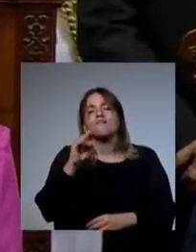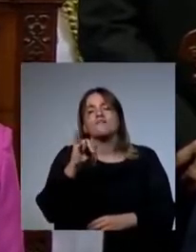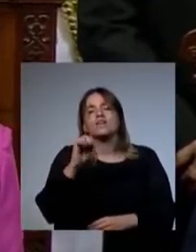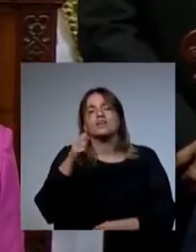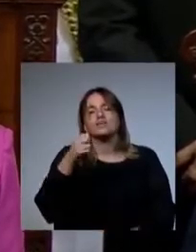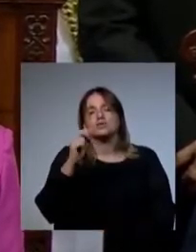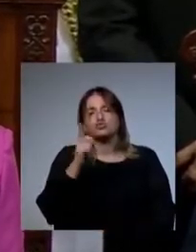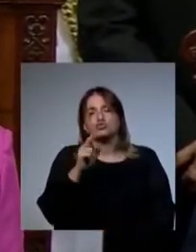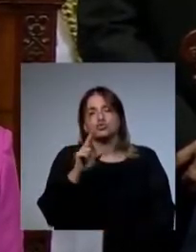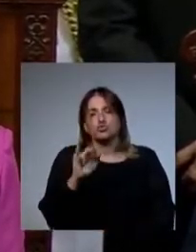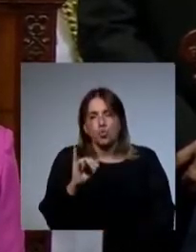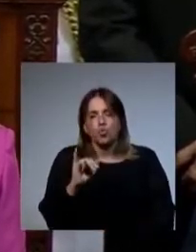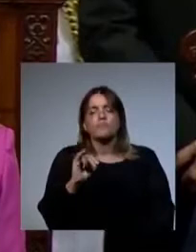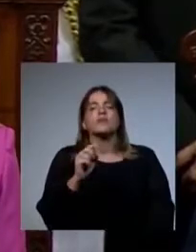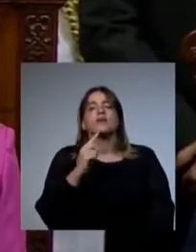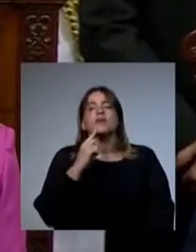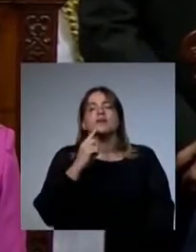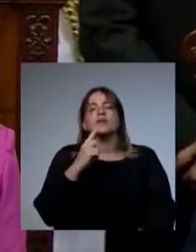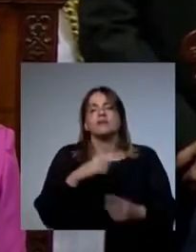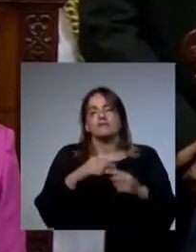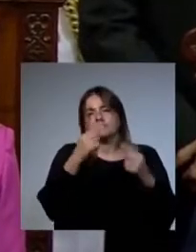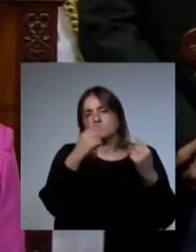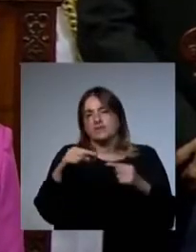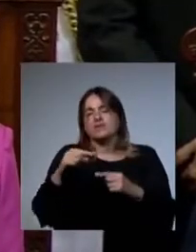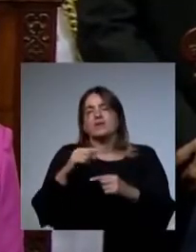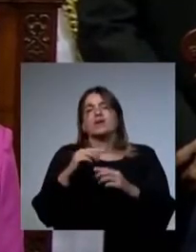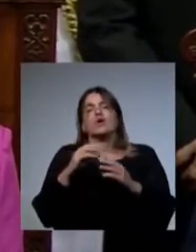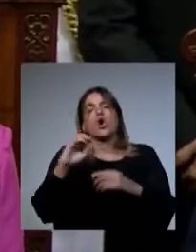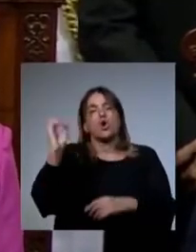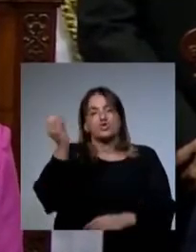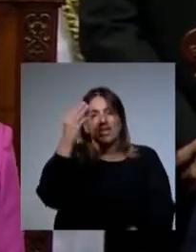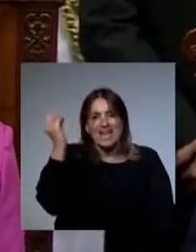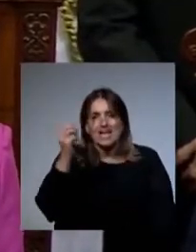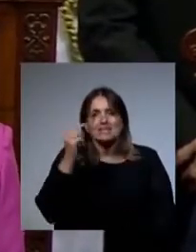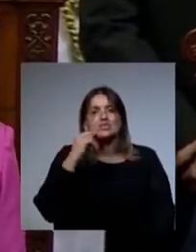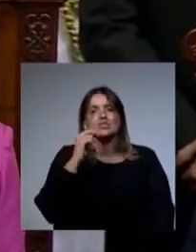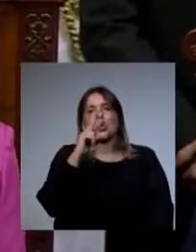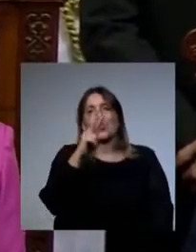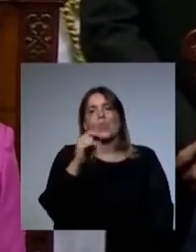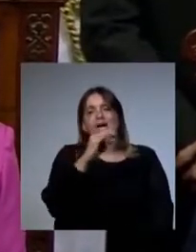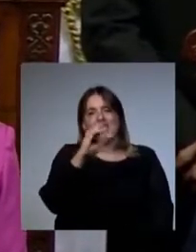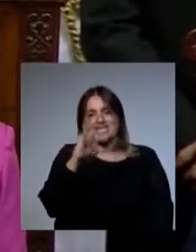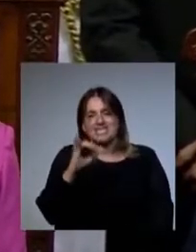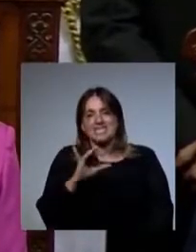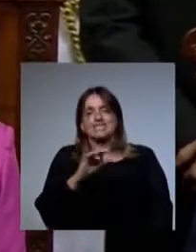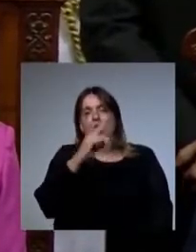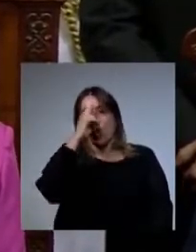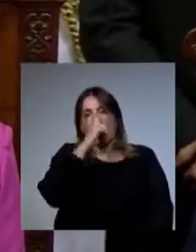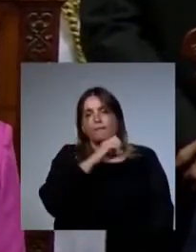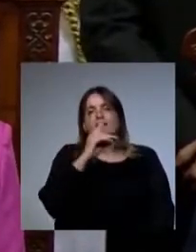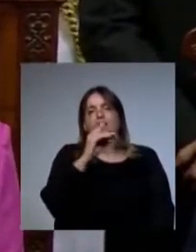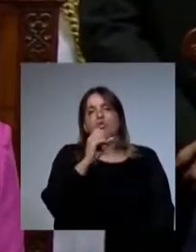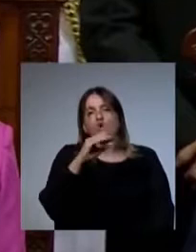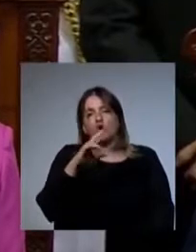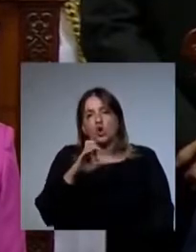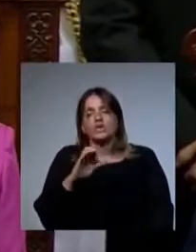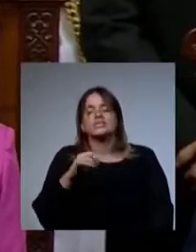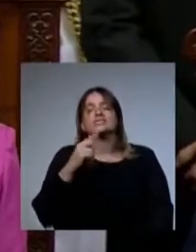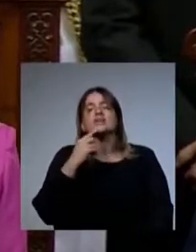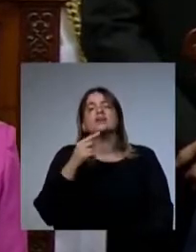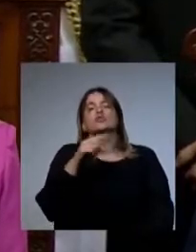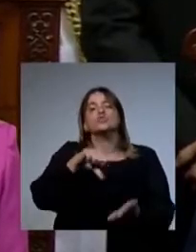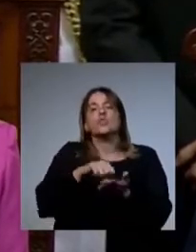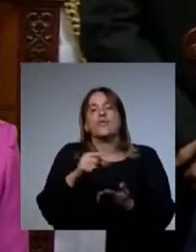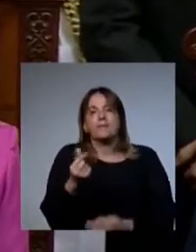Porvenir, Piedra Sola, José Ignacio, Baliza, Hospital de Dolores, Ciudad de Plata,